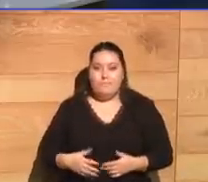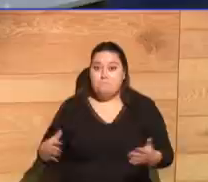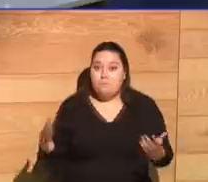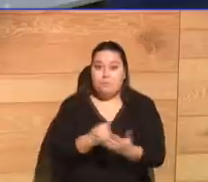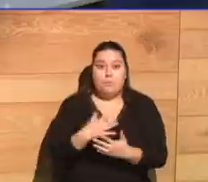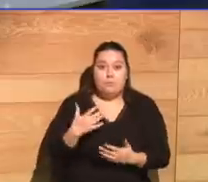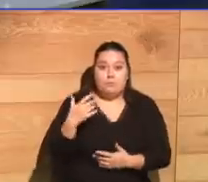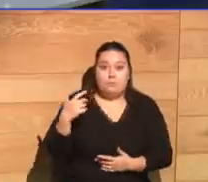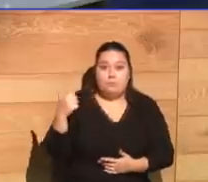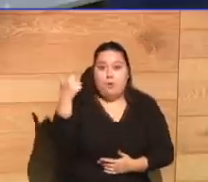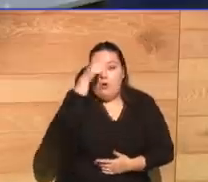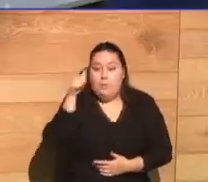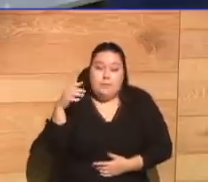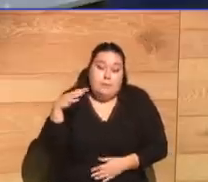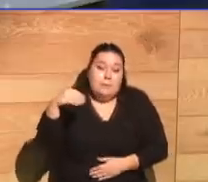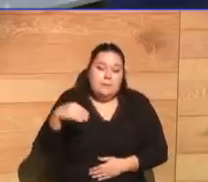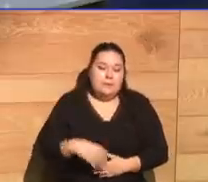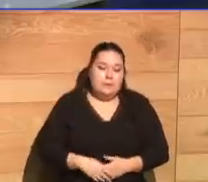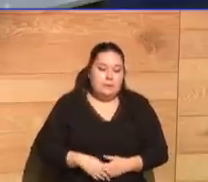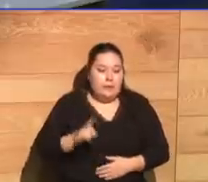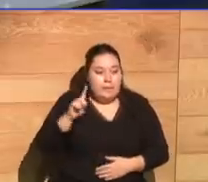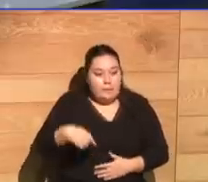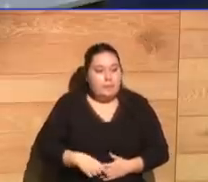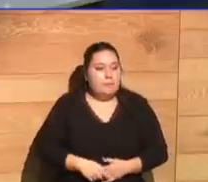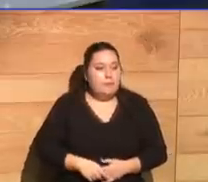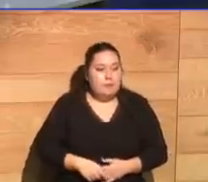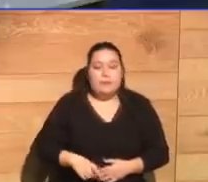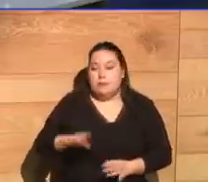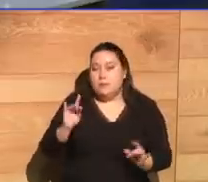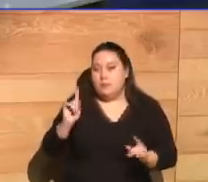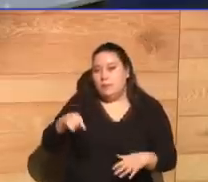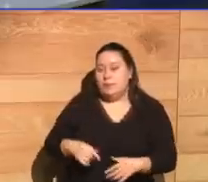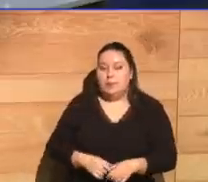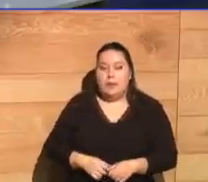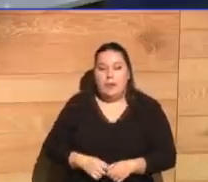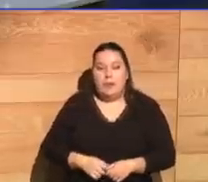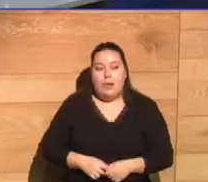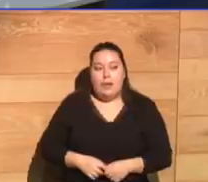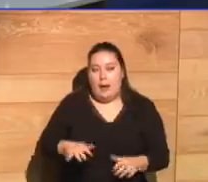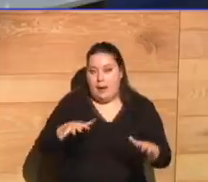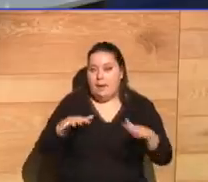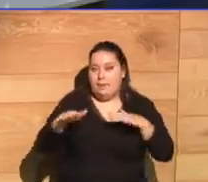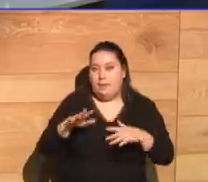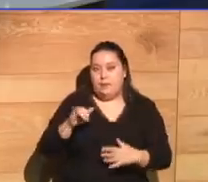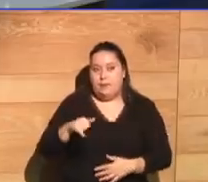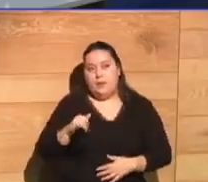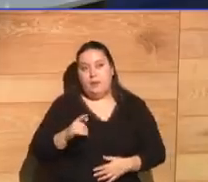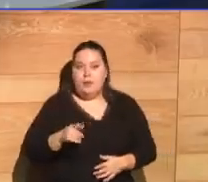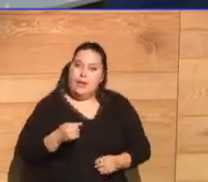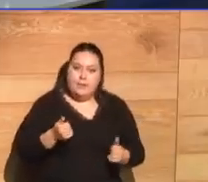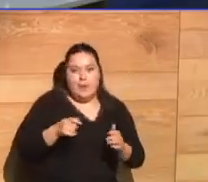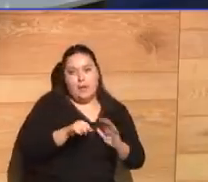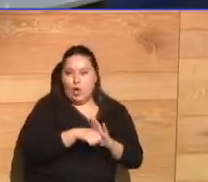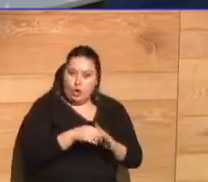de eso también. Sí, pero... Hay vibes, madre mía. Hay vibes. Pero sí, pero... Hay un rollito, ¿te parece mejor? Un poquito más fresquito,